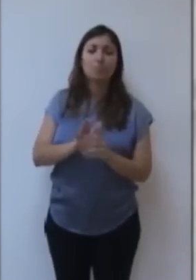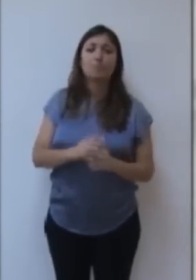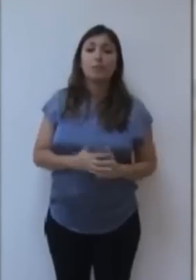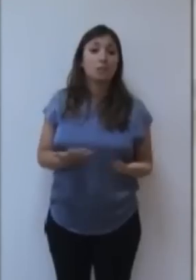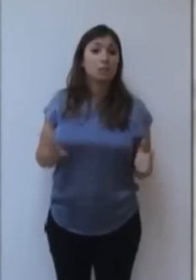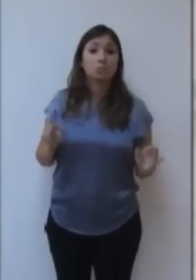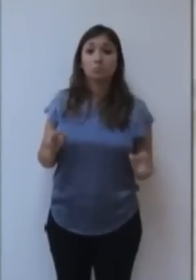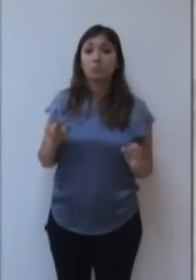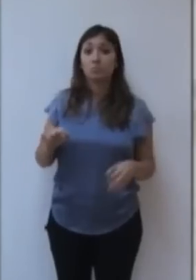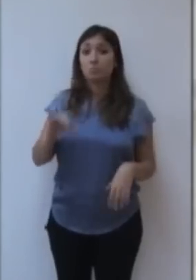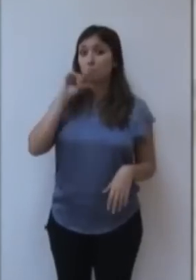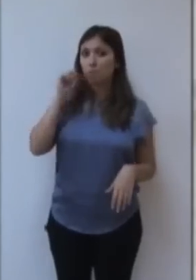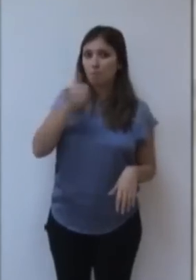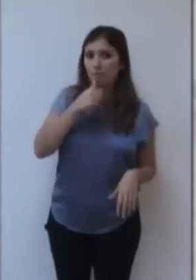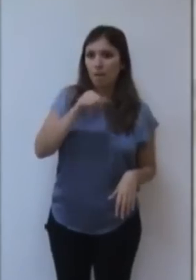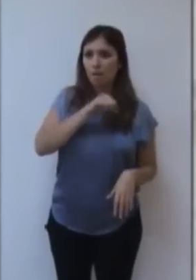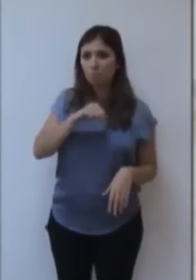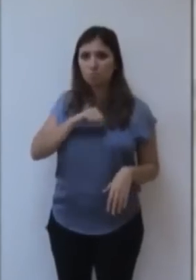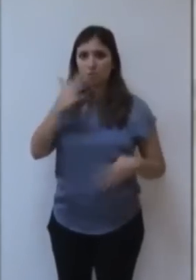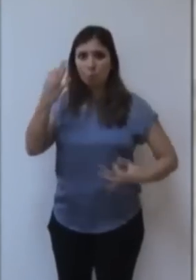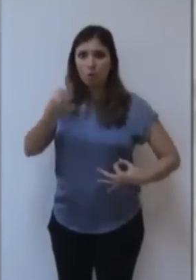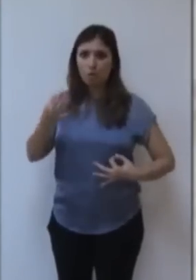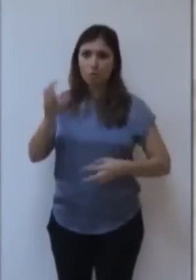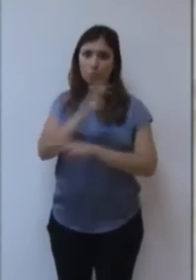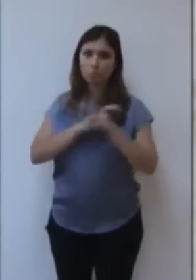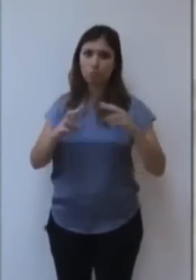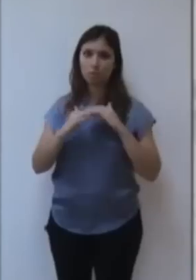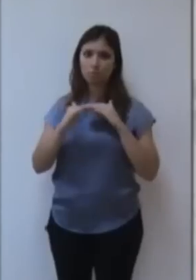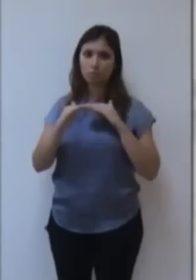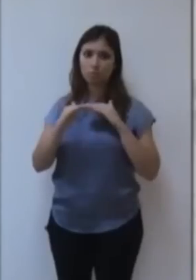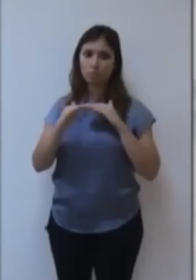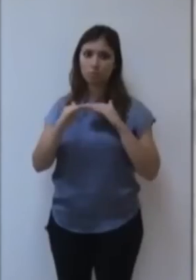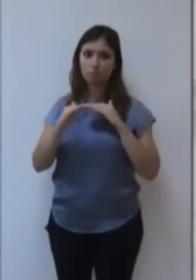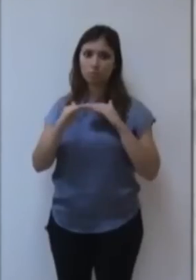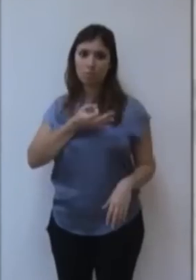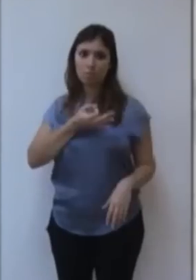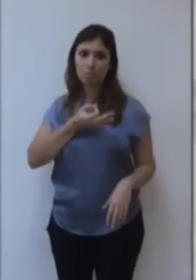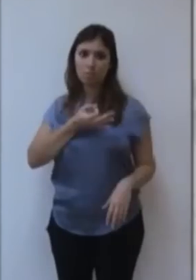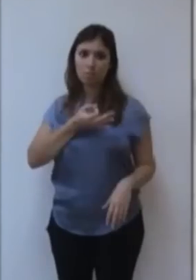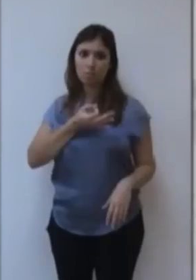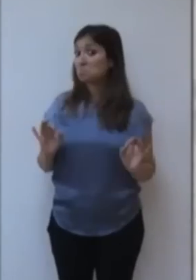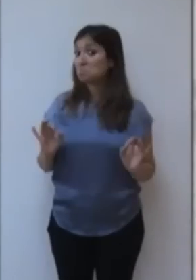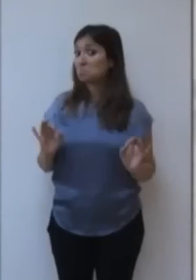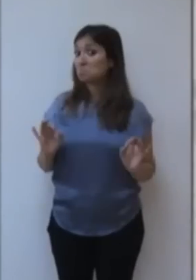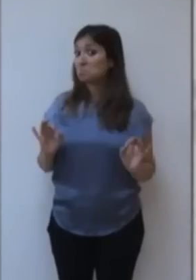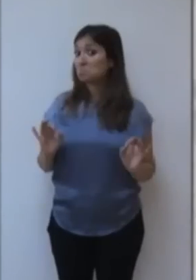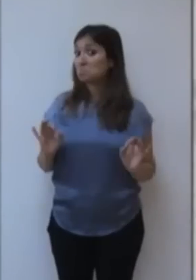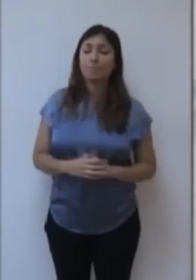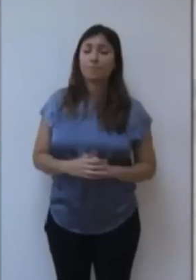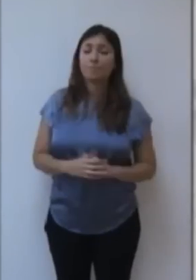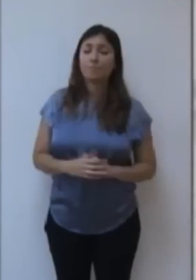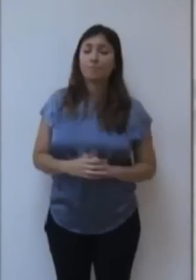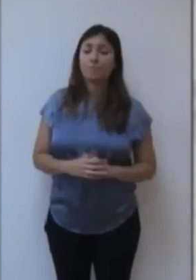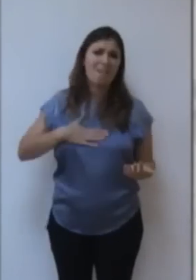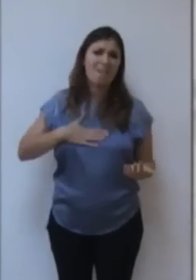en principio la privacidad y la seguridad pues requieren un equilibrio adecuado y poco más. Es un placer, ha sido